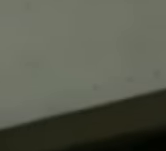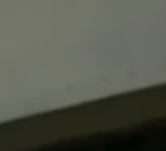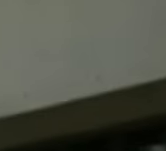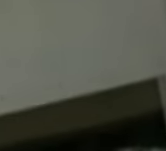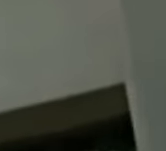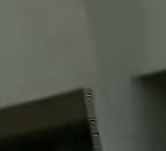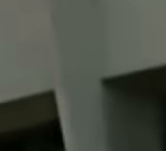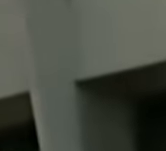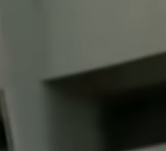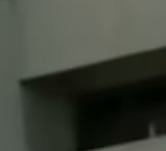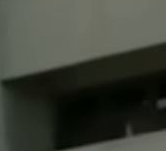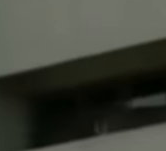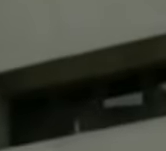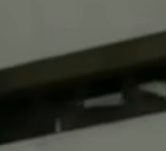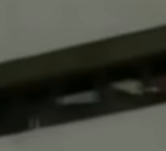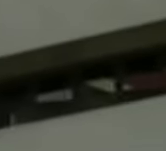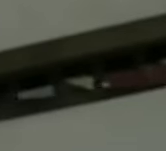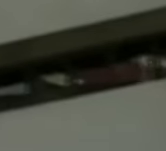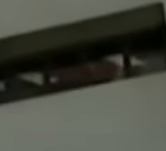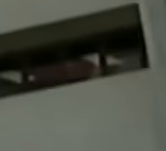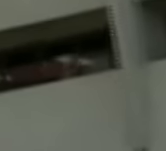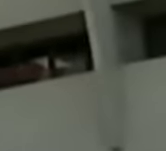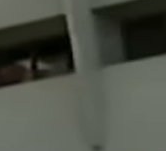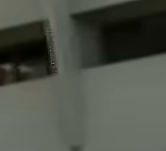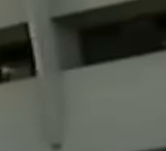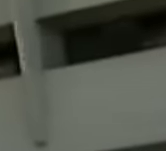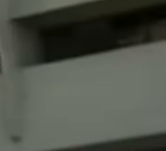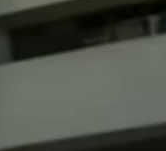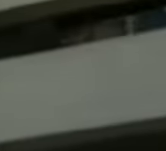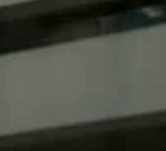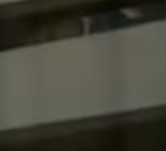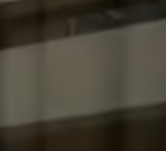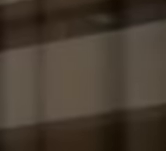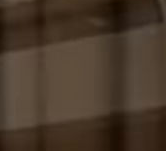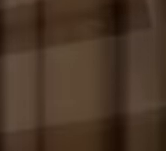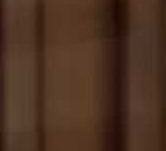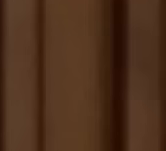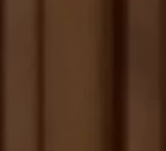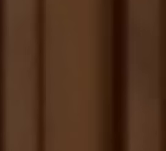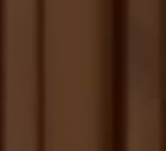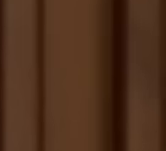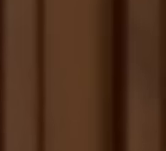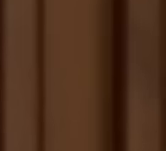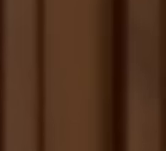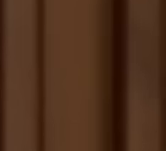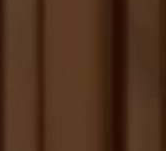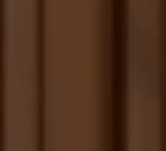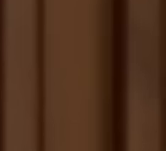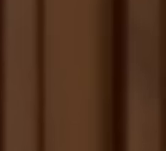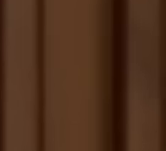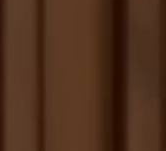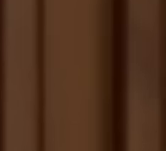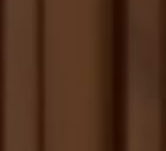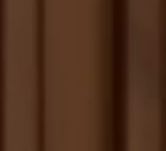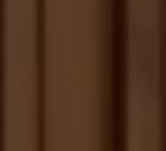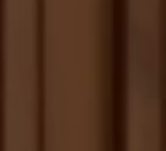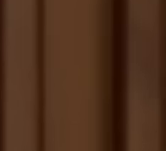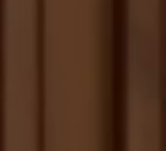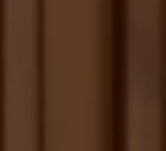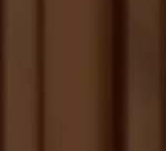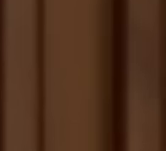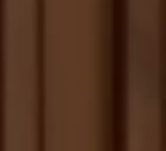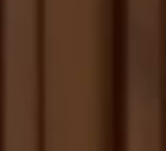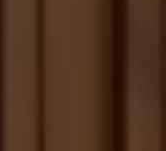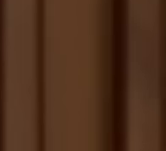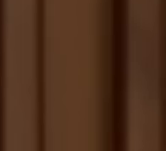También destacaba que se va a dirigir a saludar a ese pueblo que lo acompañó desde tempranas horas de la mañana